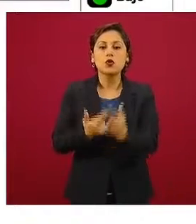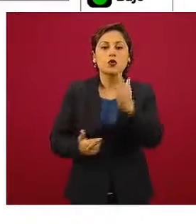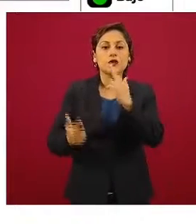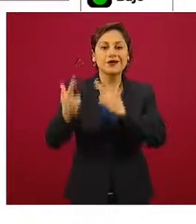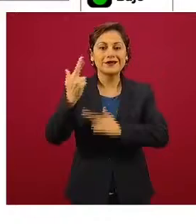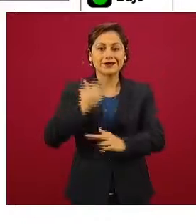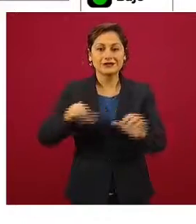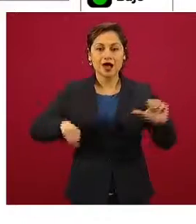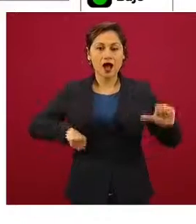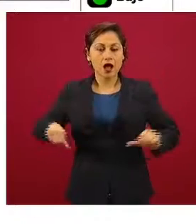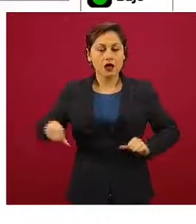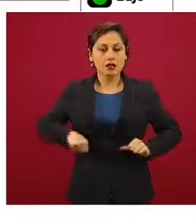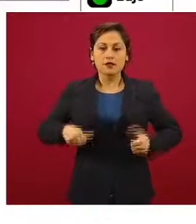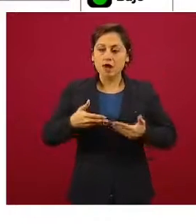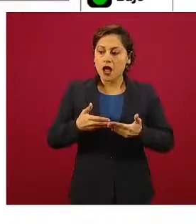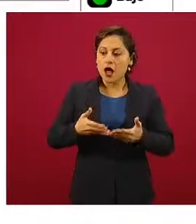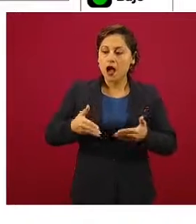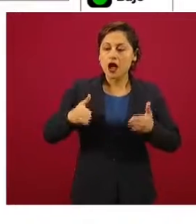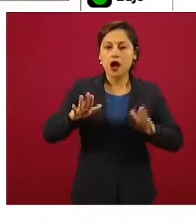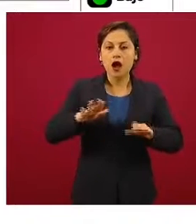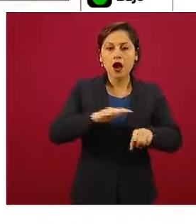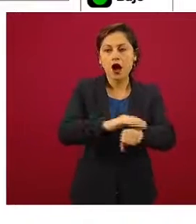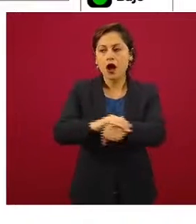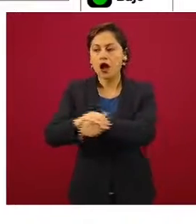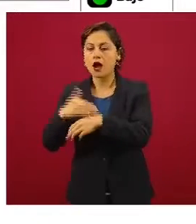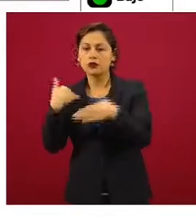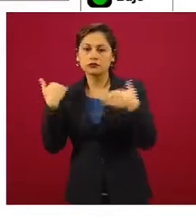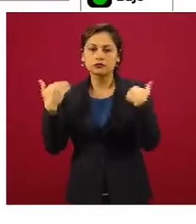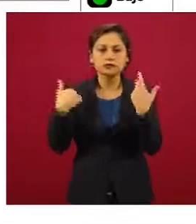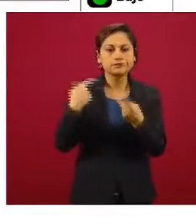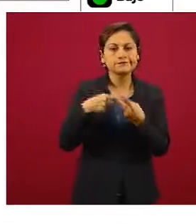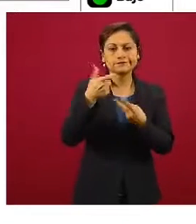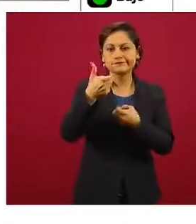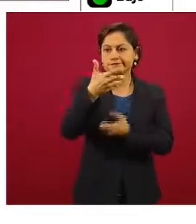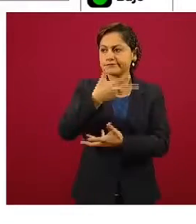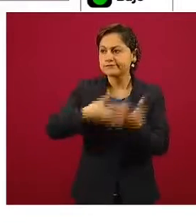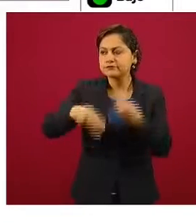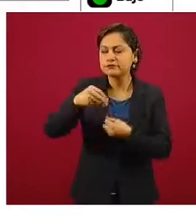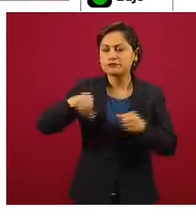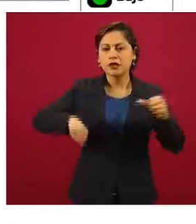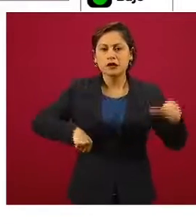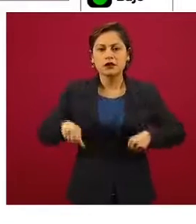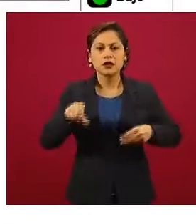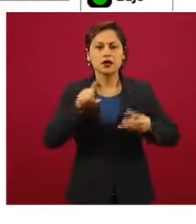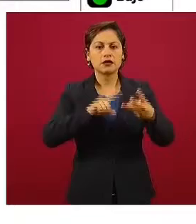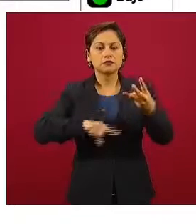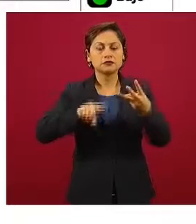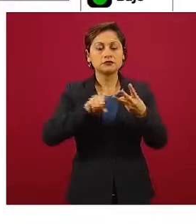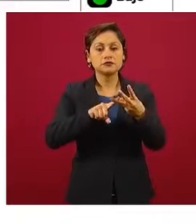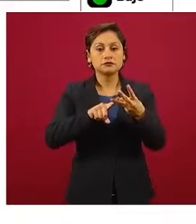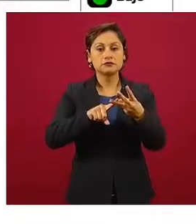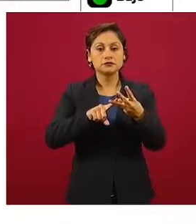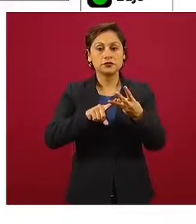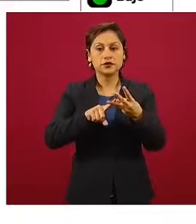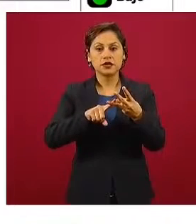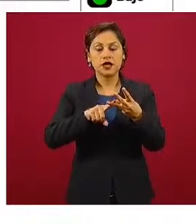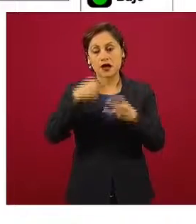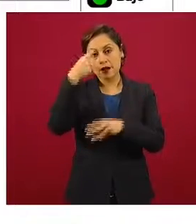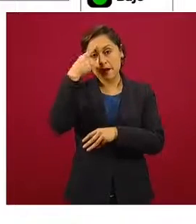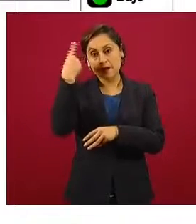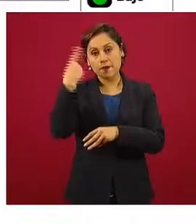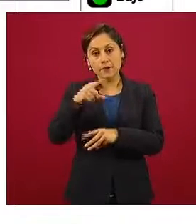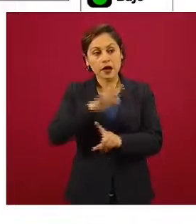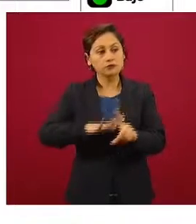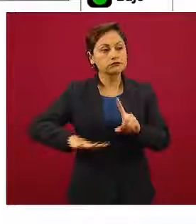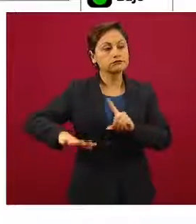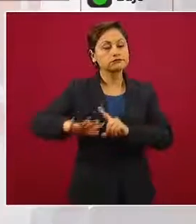actividades sociales, sus actividades económicas, sus actividades generadoras de bienestar y